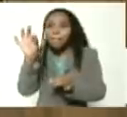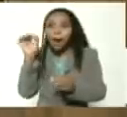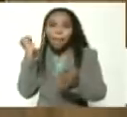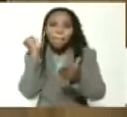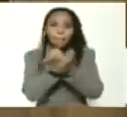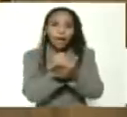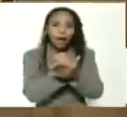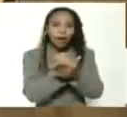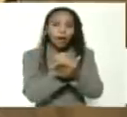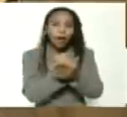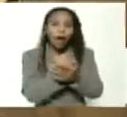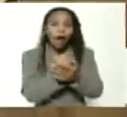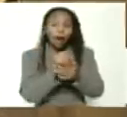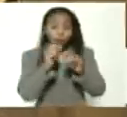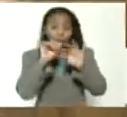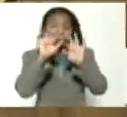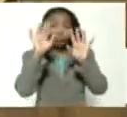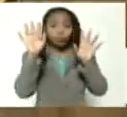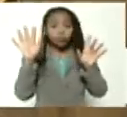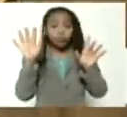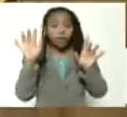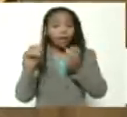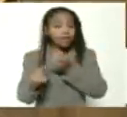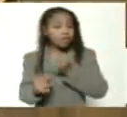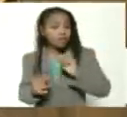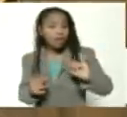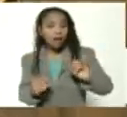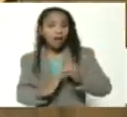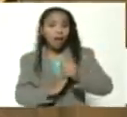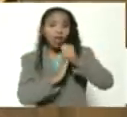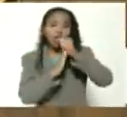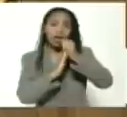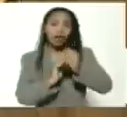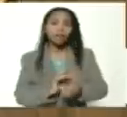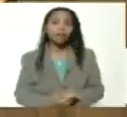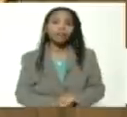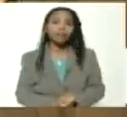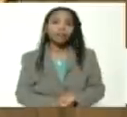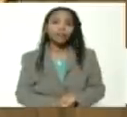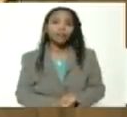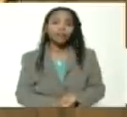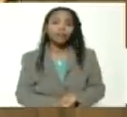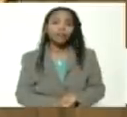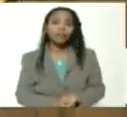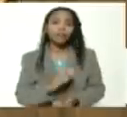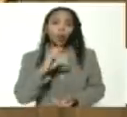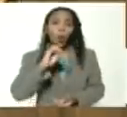a brillantes dirigentes de izquierda de la época, a Fabricio Ojeda,